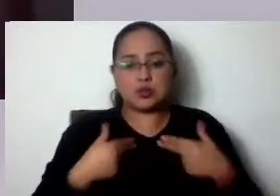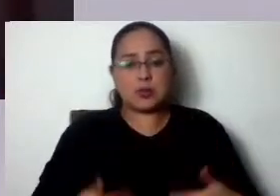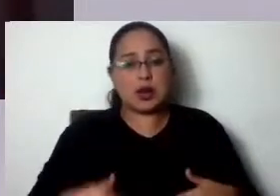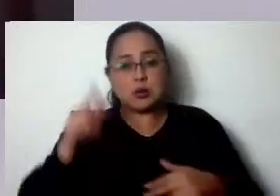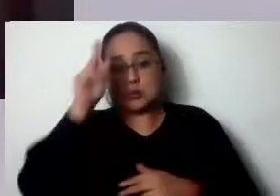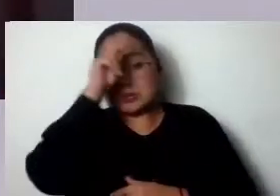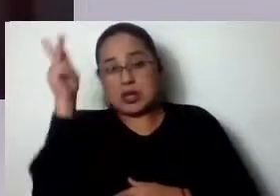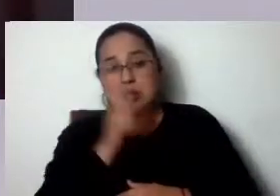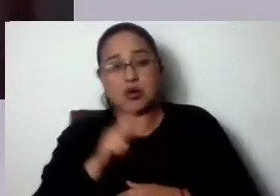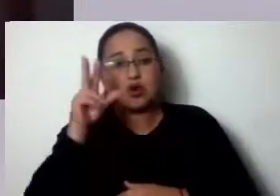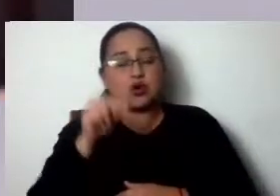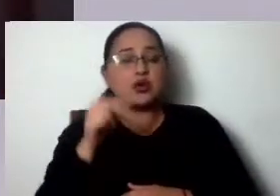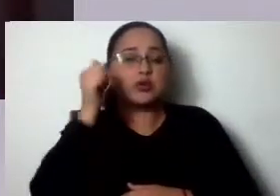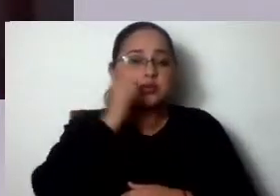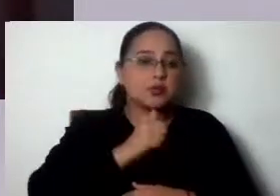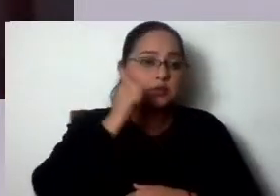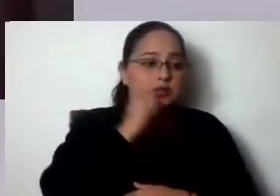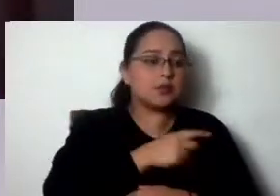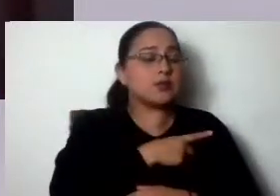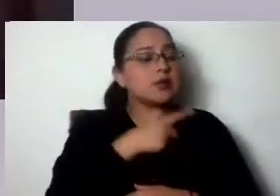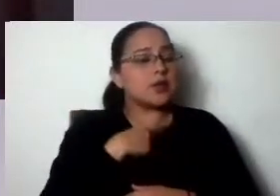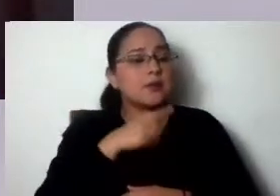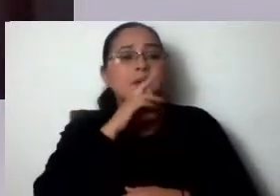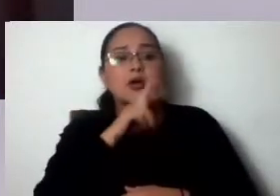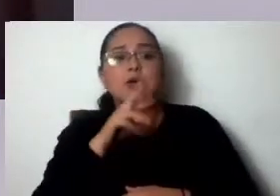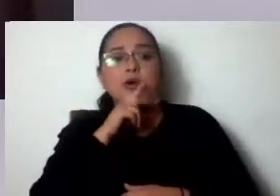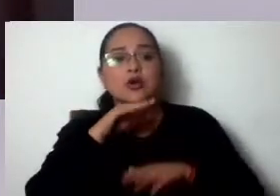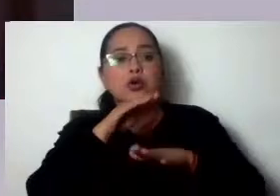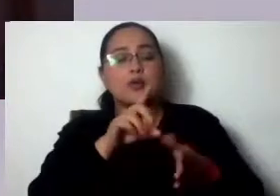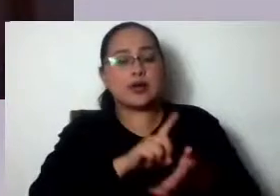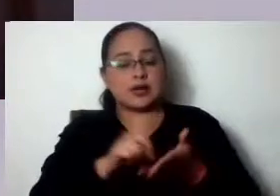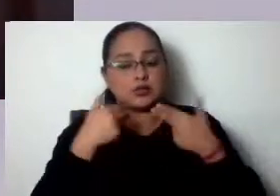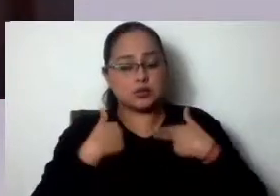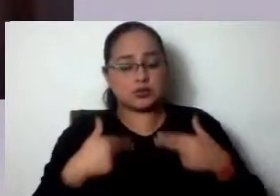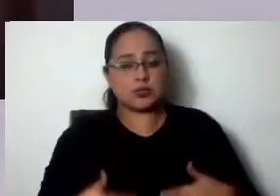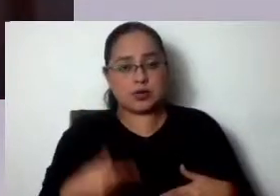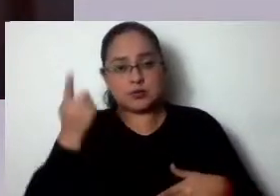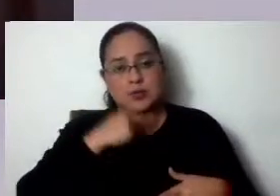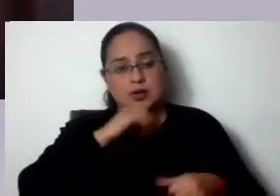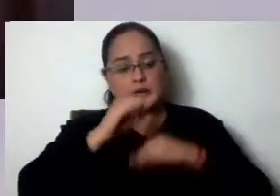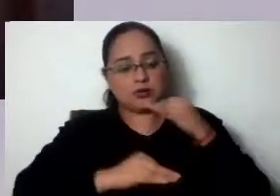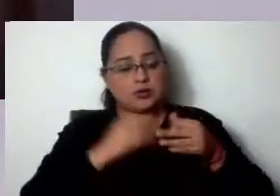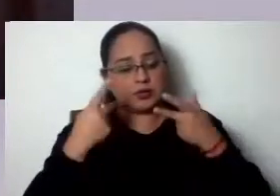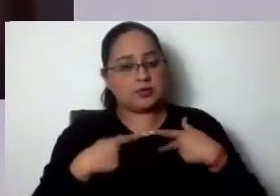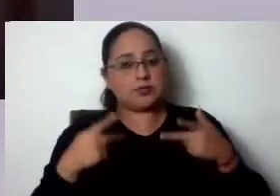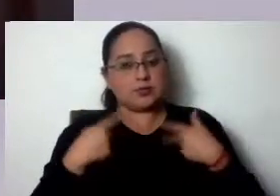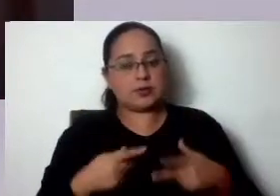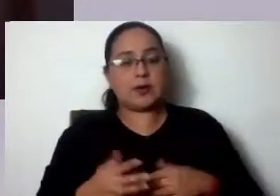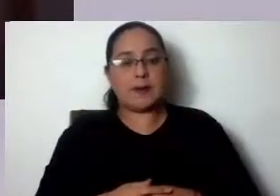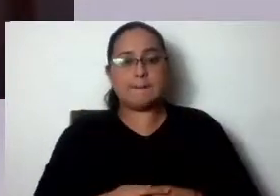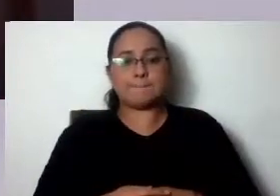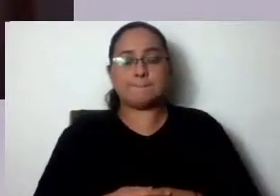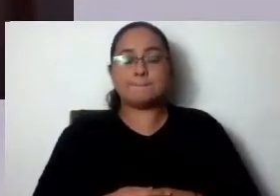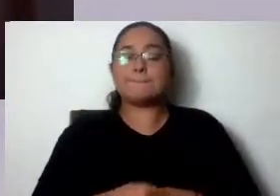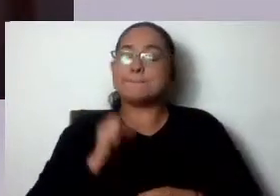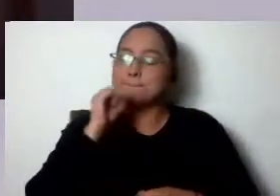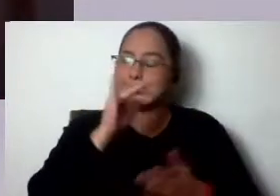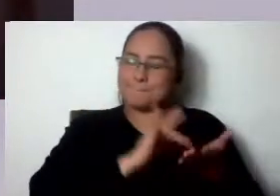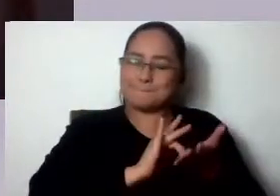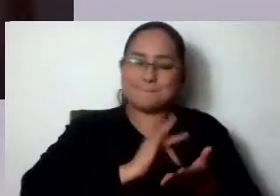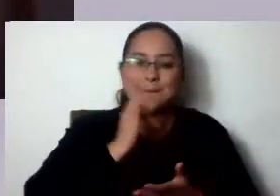mejoramiento siempre de los derechos humanos a las personas así es sí señora ministra muchísimas muchísimas